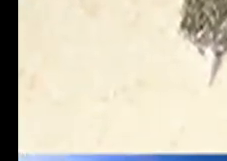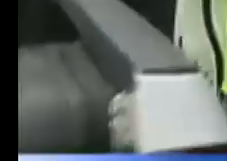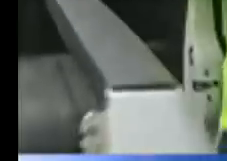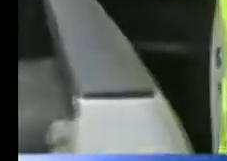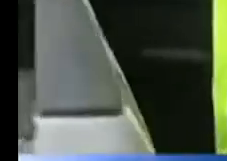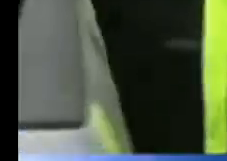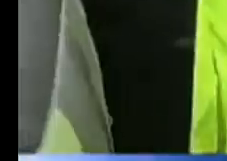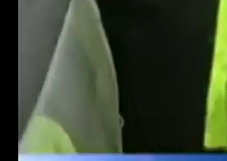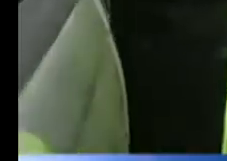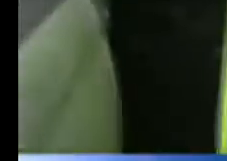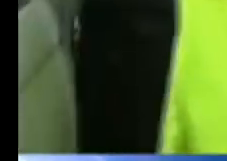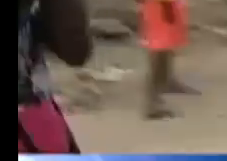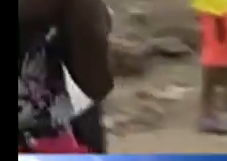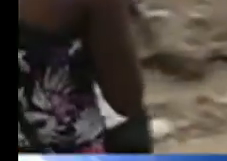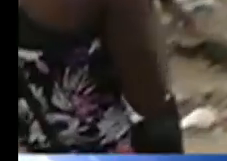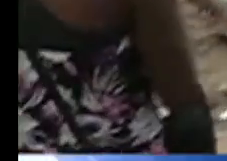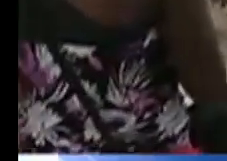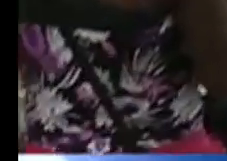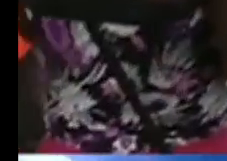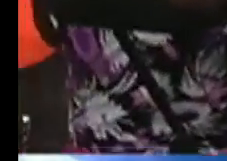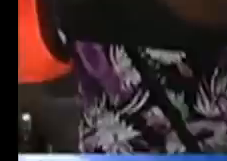microtráfico.